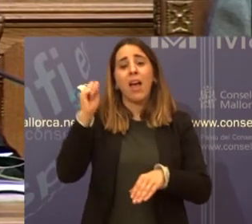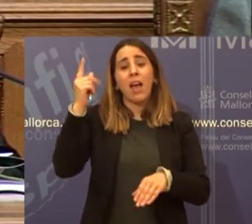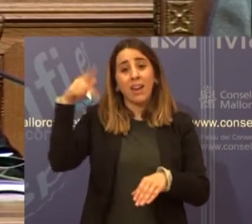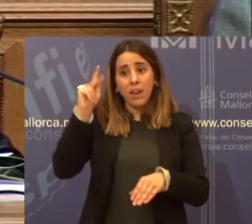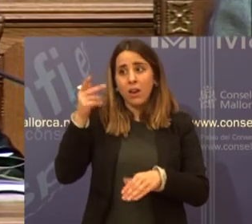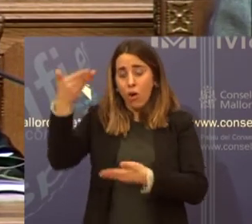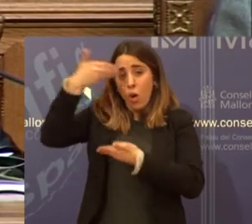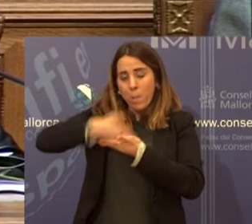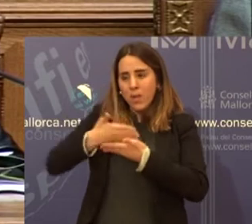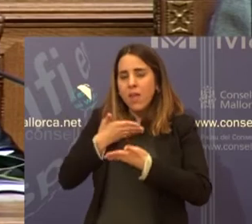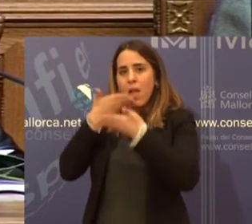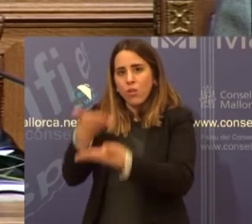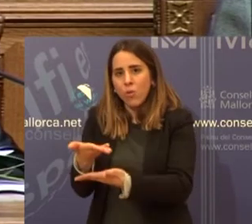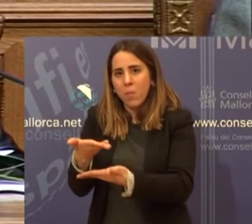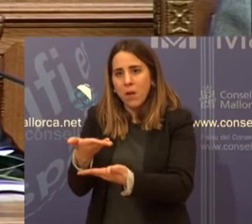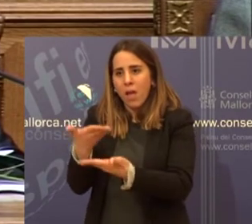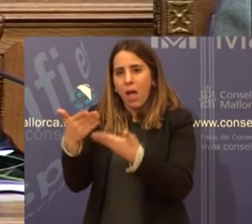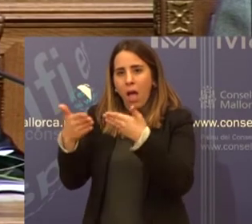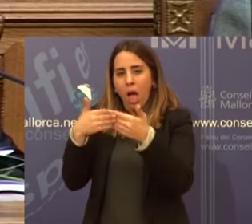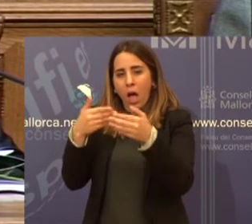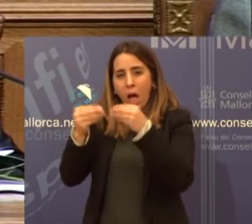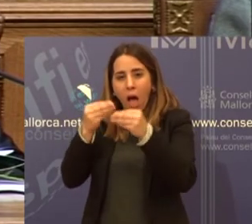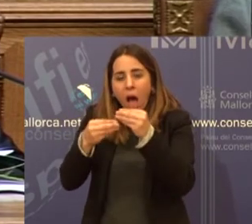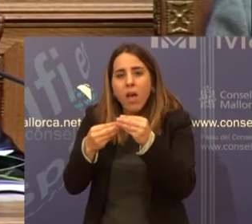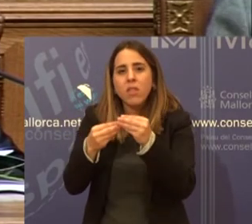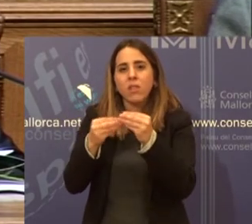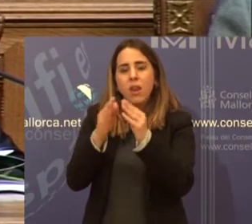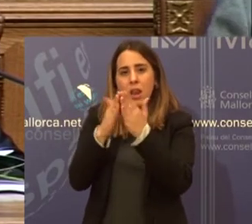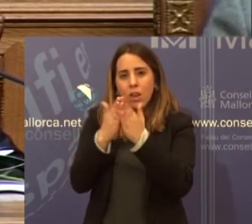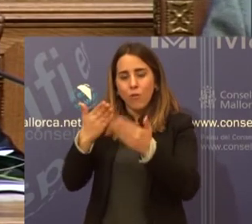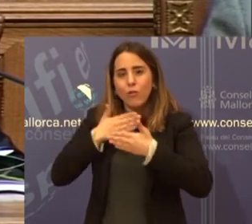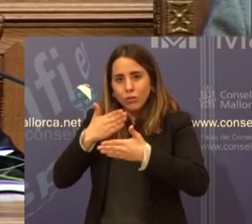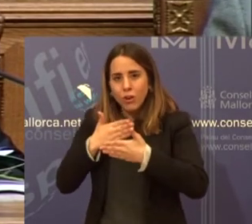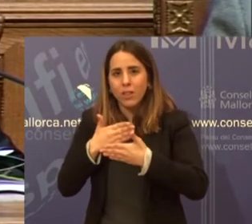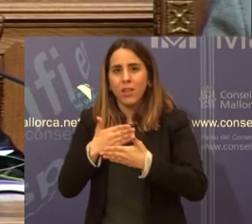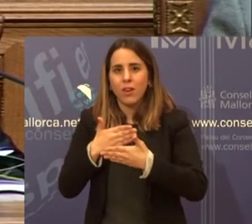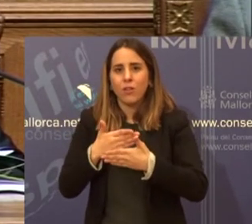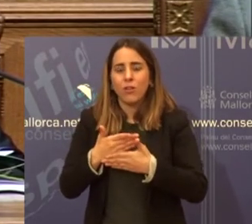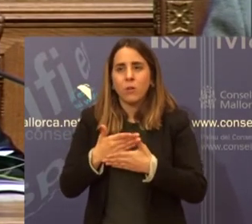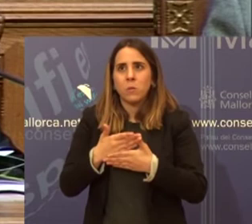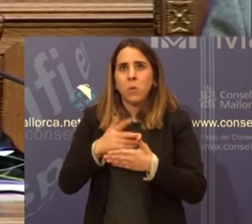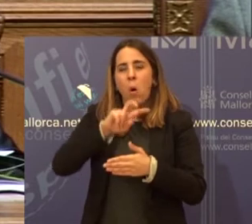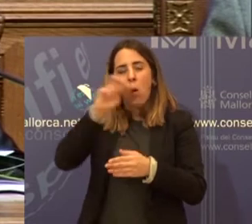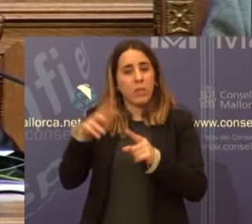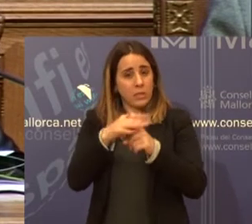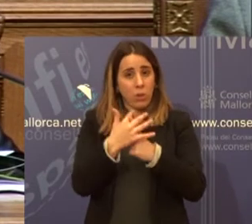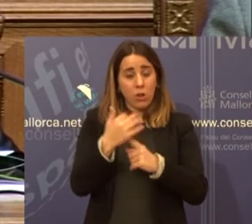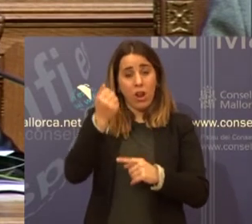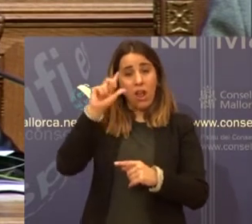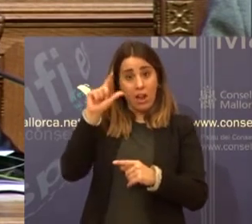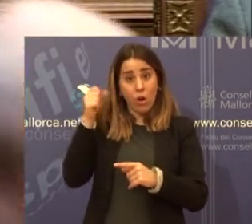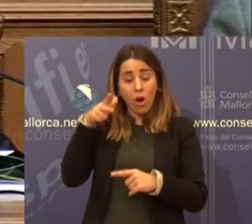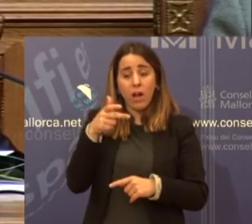Arca nos pidió ayuda para elaborar un libro solidario y así obtener fondos para la asociación y poder ayudar a los niños. En otras ocasiones en